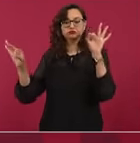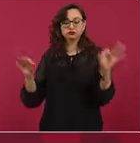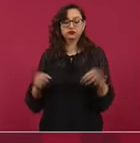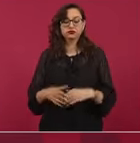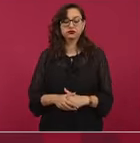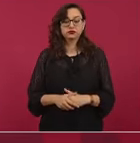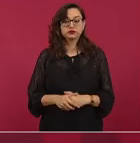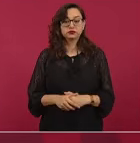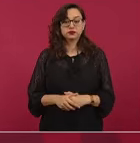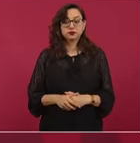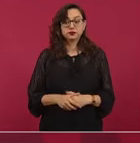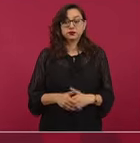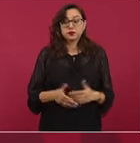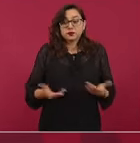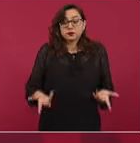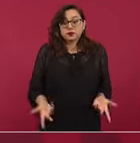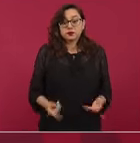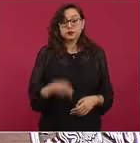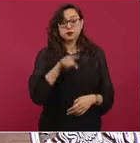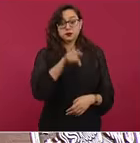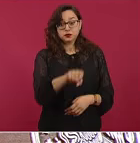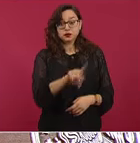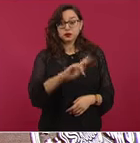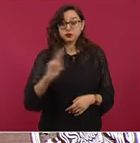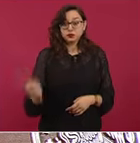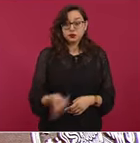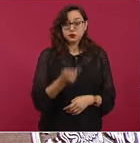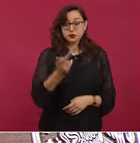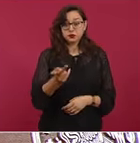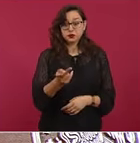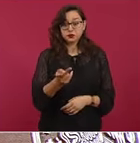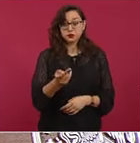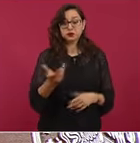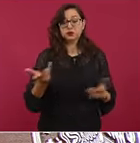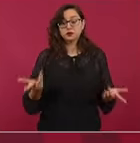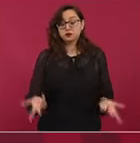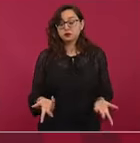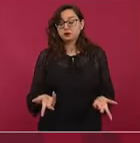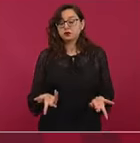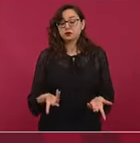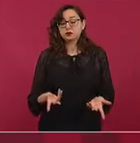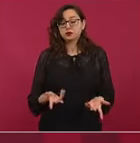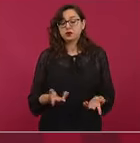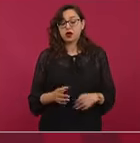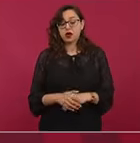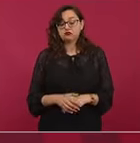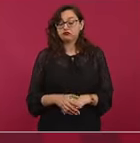Entonces, es tu pregunta sobre estos lamentables hechos